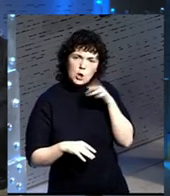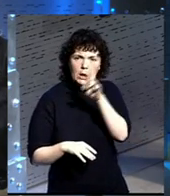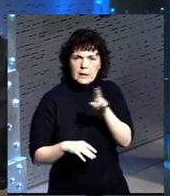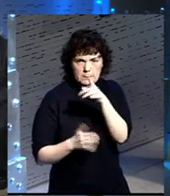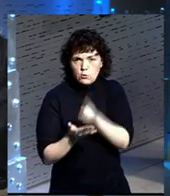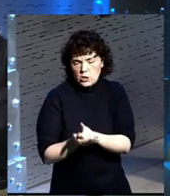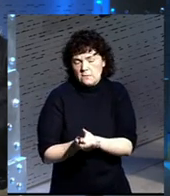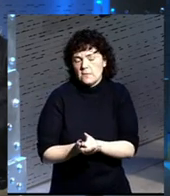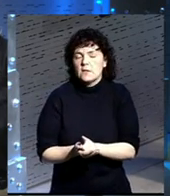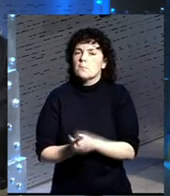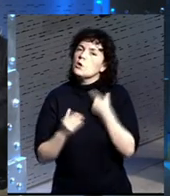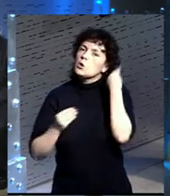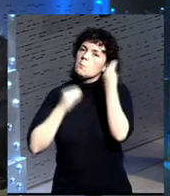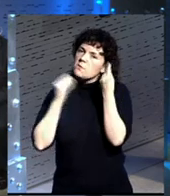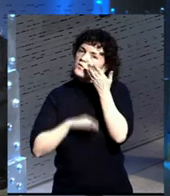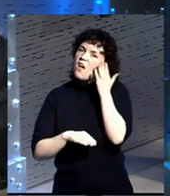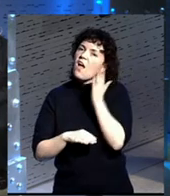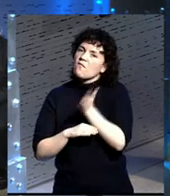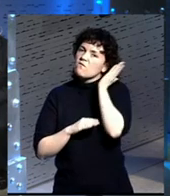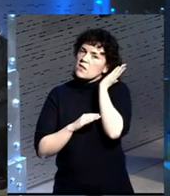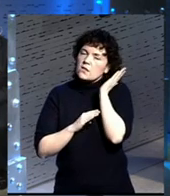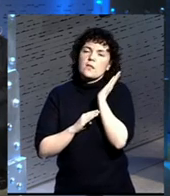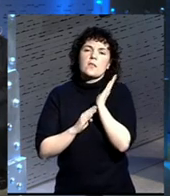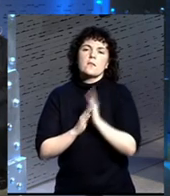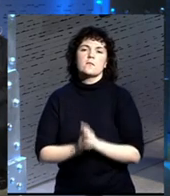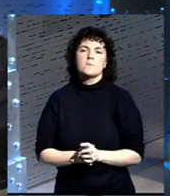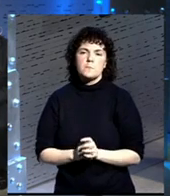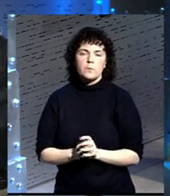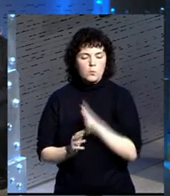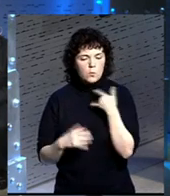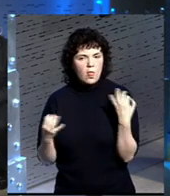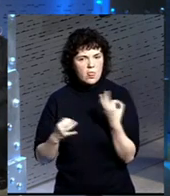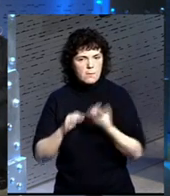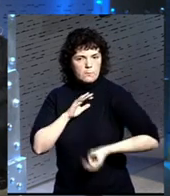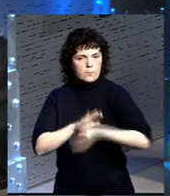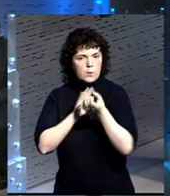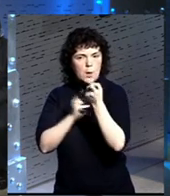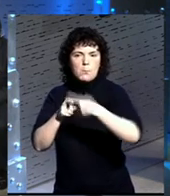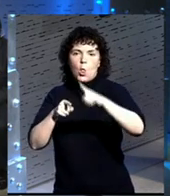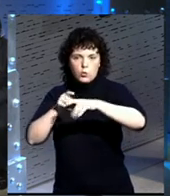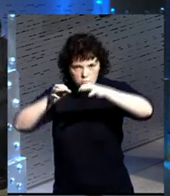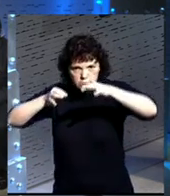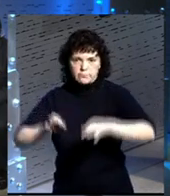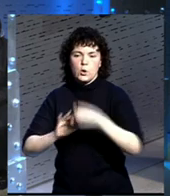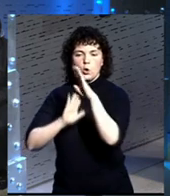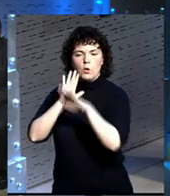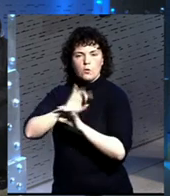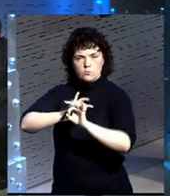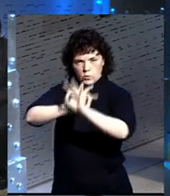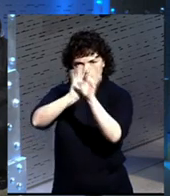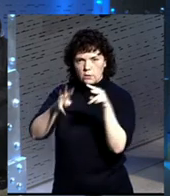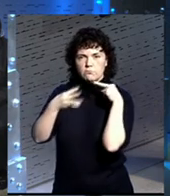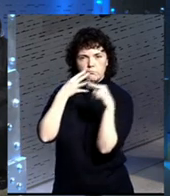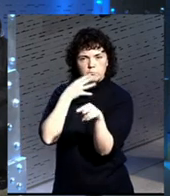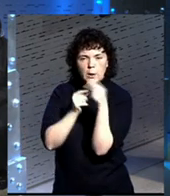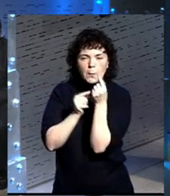poco, pero yo creo que va a afectar en la medida en que tenemos que hacer productos de verdad con condiciones claras, transparentes, sin